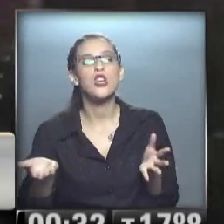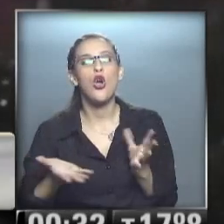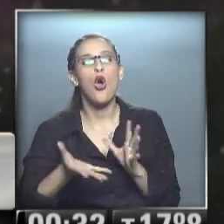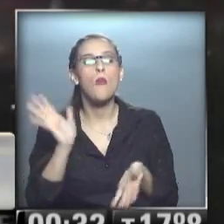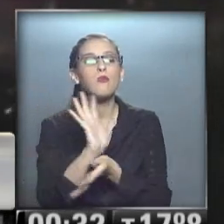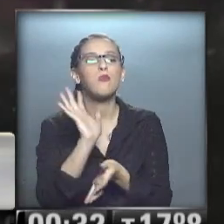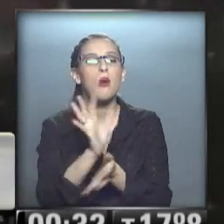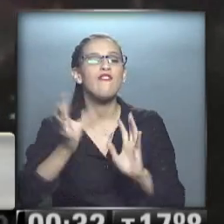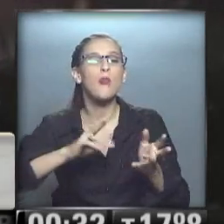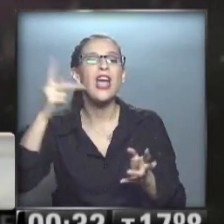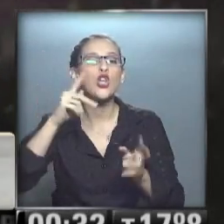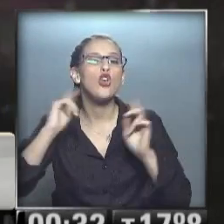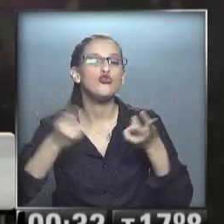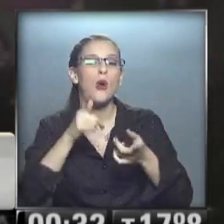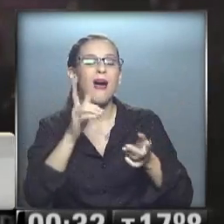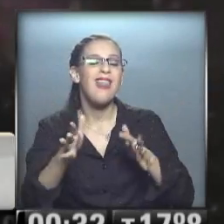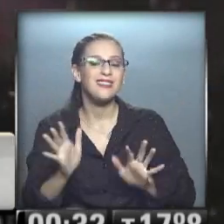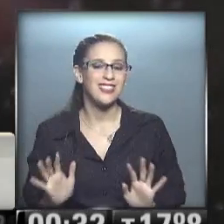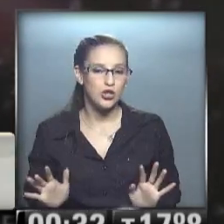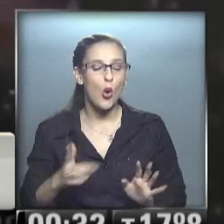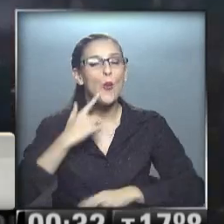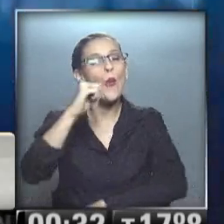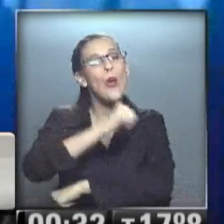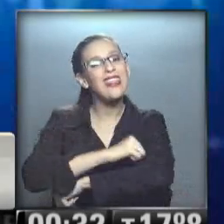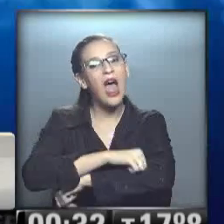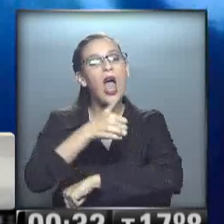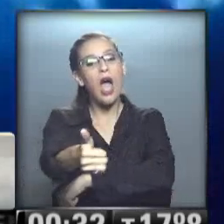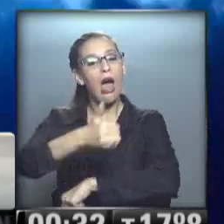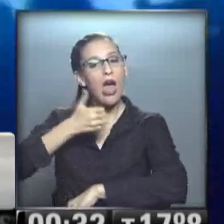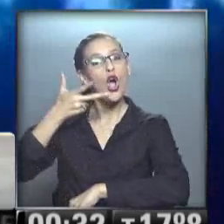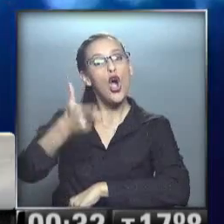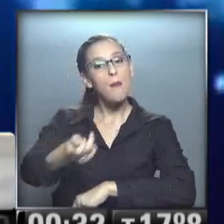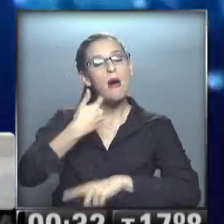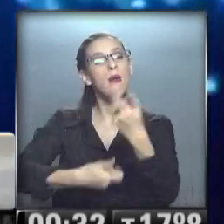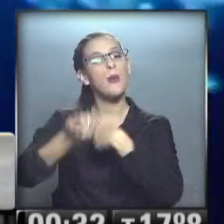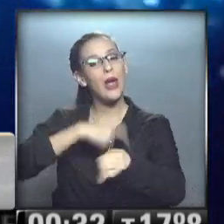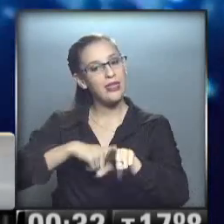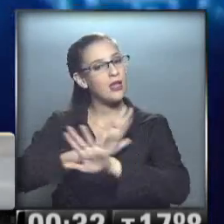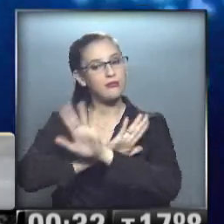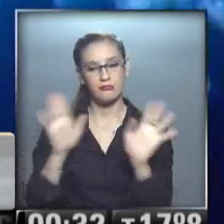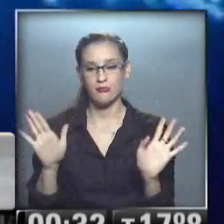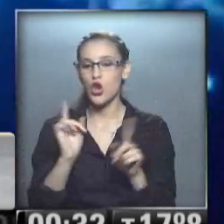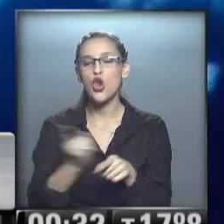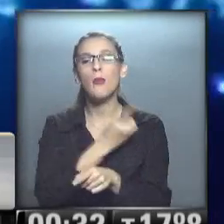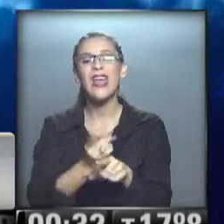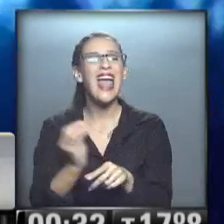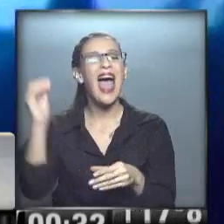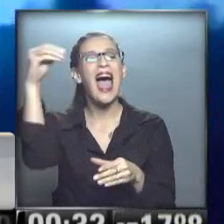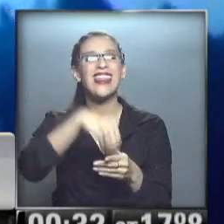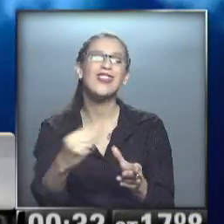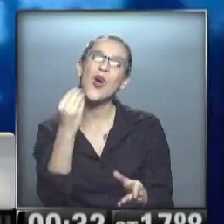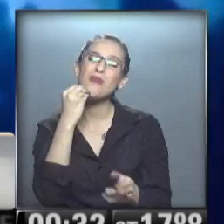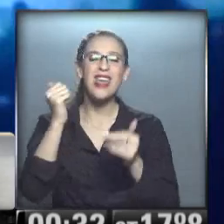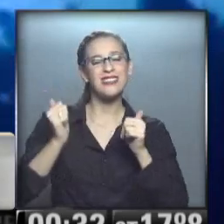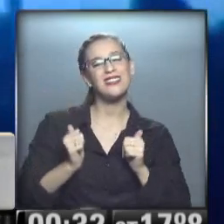un puesto callejero, que te venden por la ventana. No te puedes ir a sentar adentro a un restaurante a pasar un momento, porque bueno,